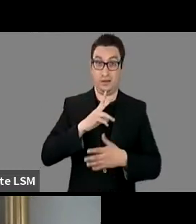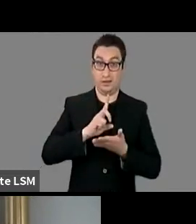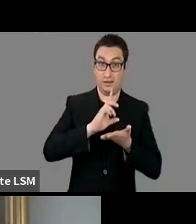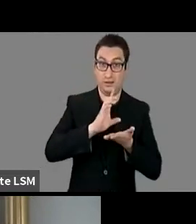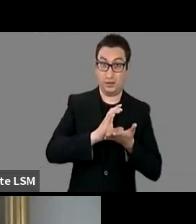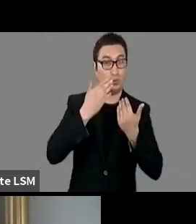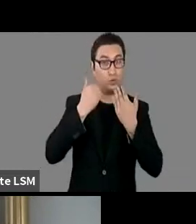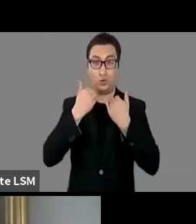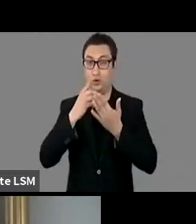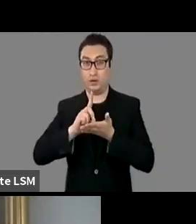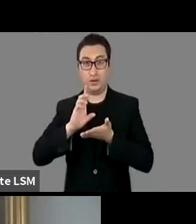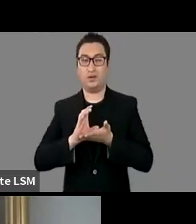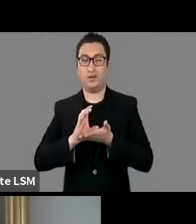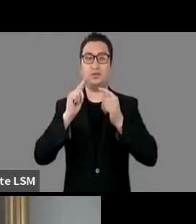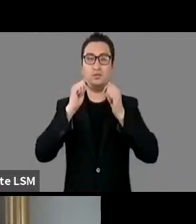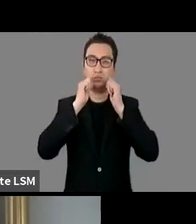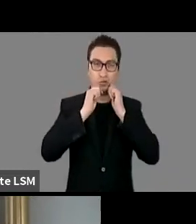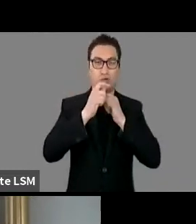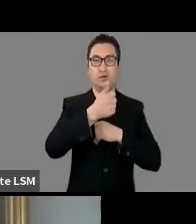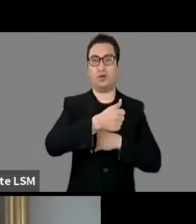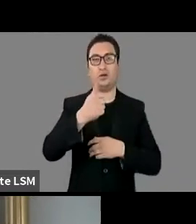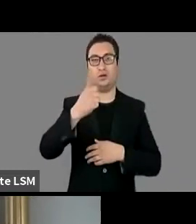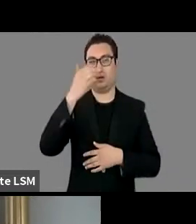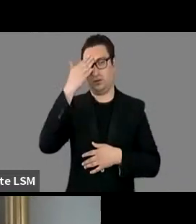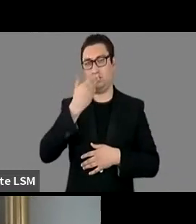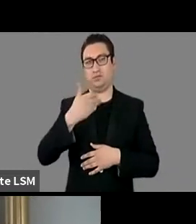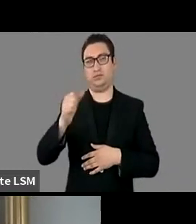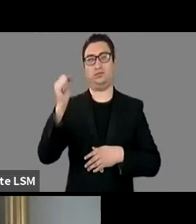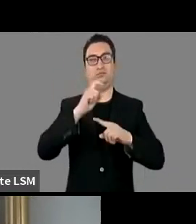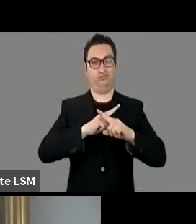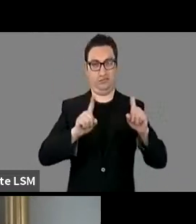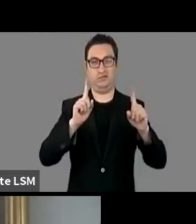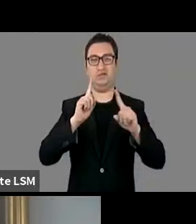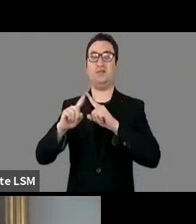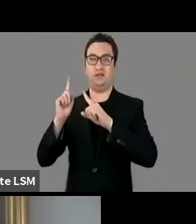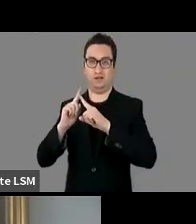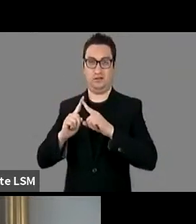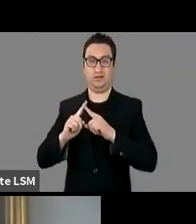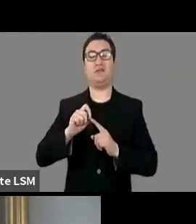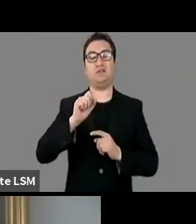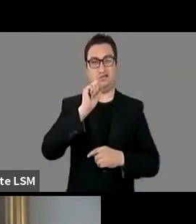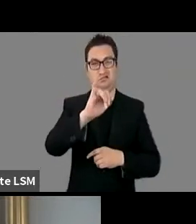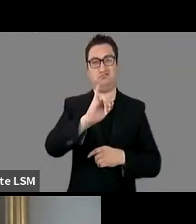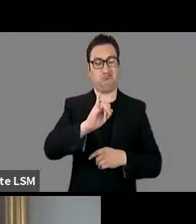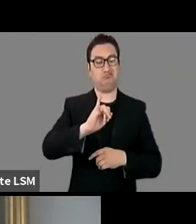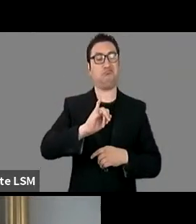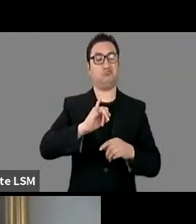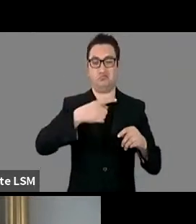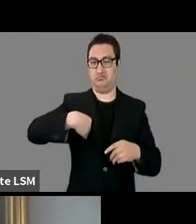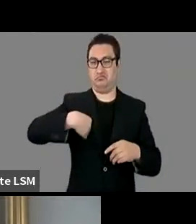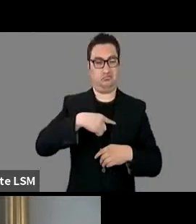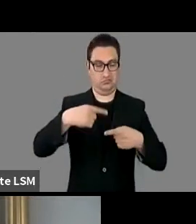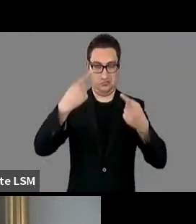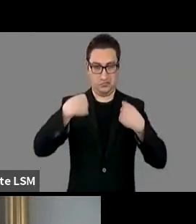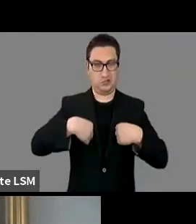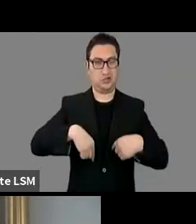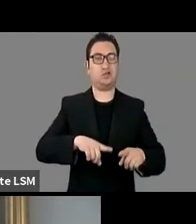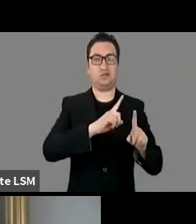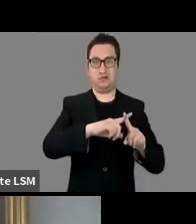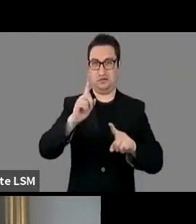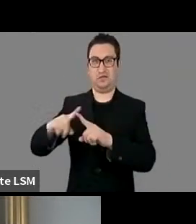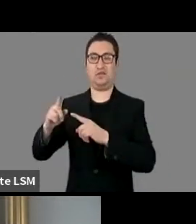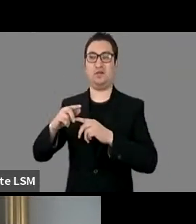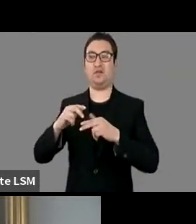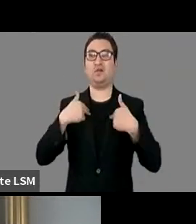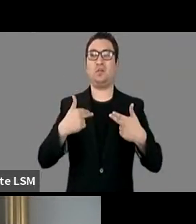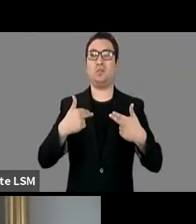Y sí, somos diferentes, como lo son cada ser humano, que es único y valioso en sus distintas